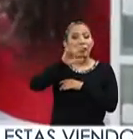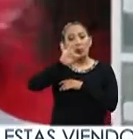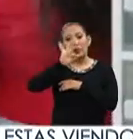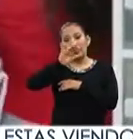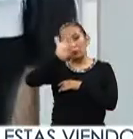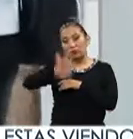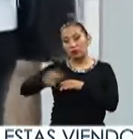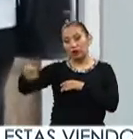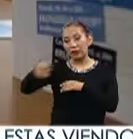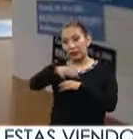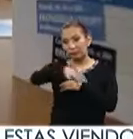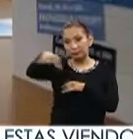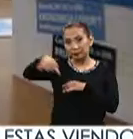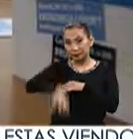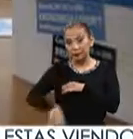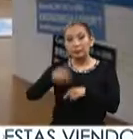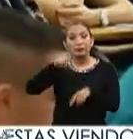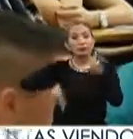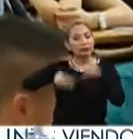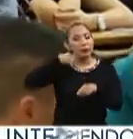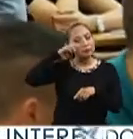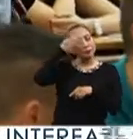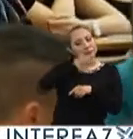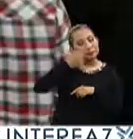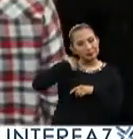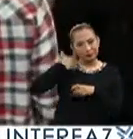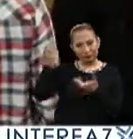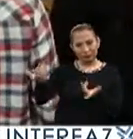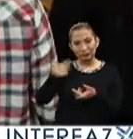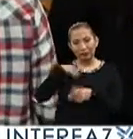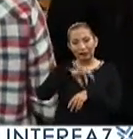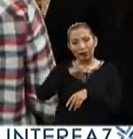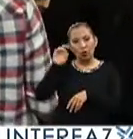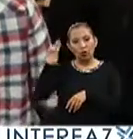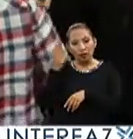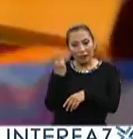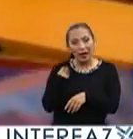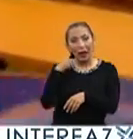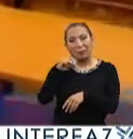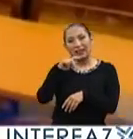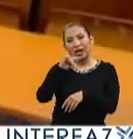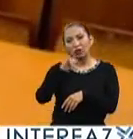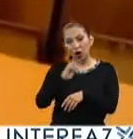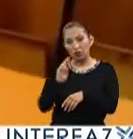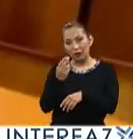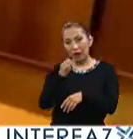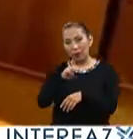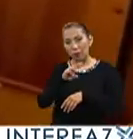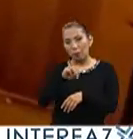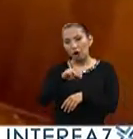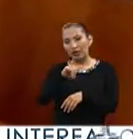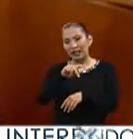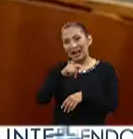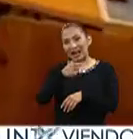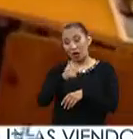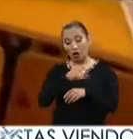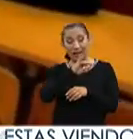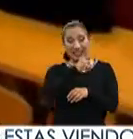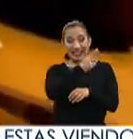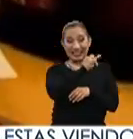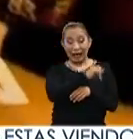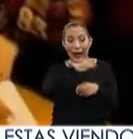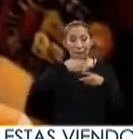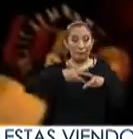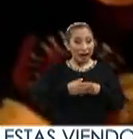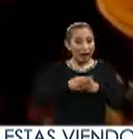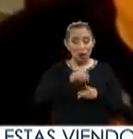40% respectivamente. De acuerdo con la Facultad de Metalurgia de la Universidad de Montenegro, mientras ingeniería